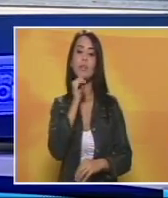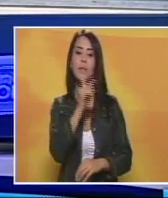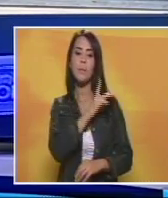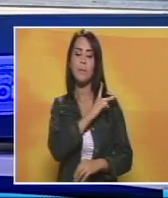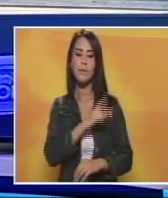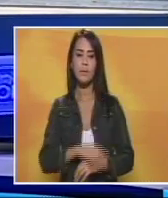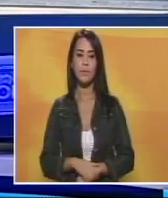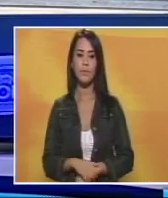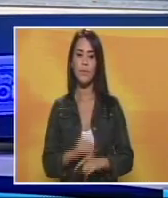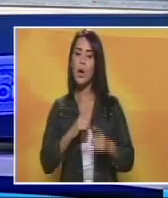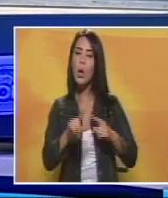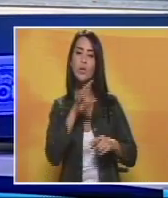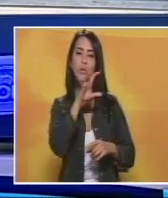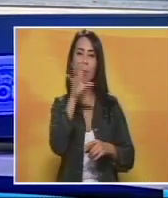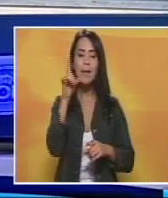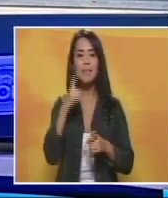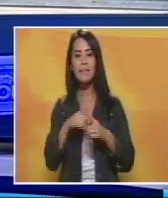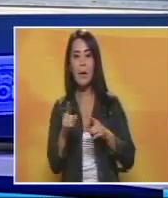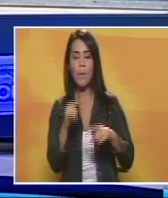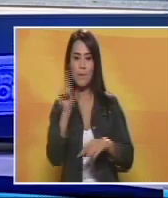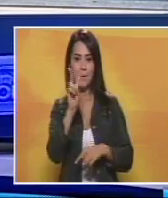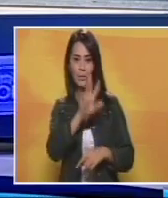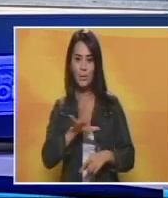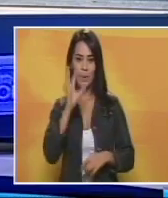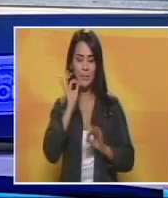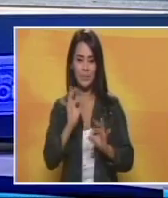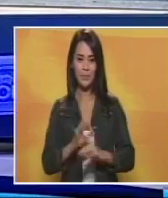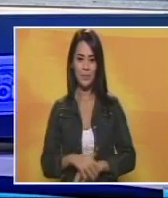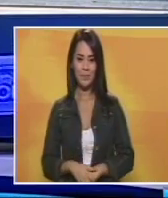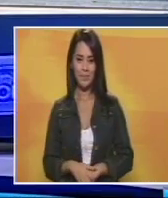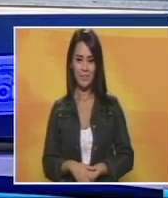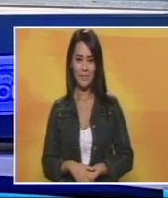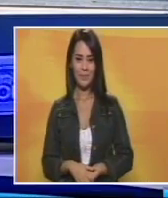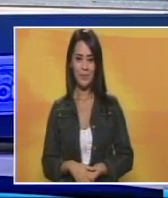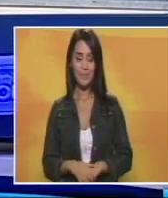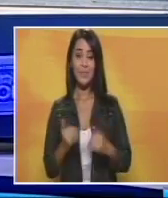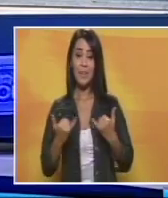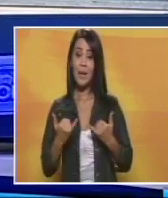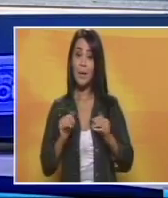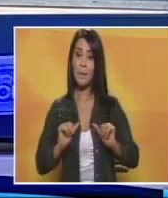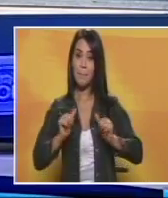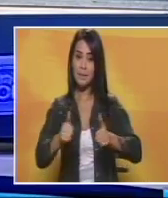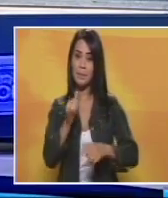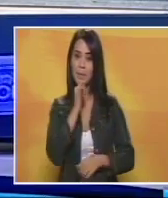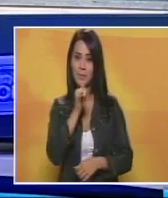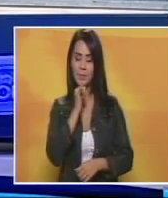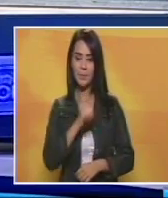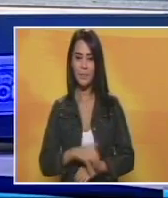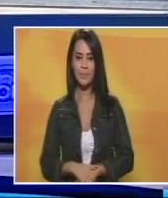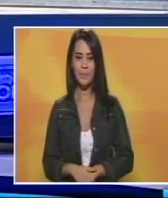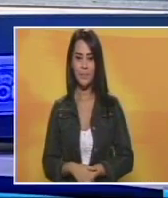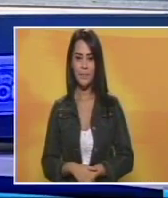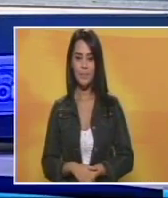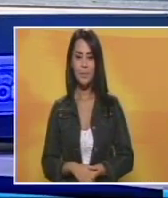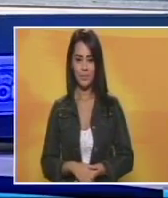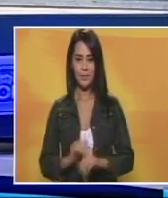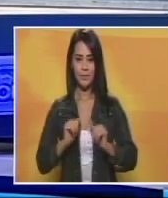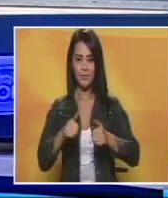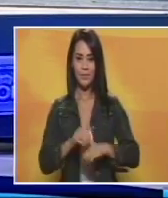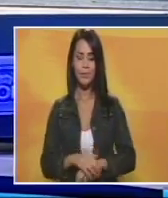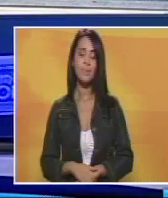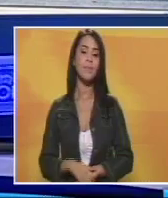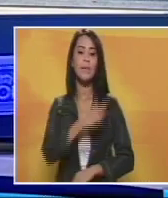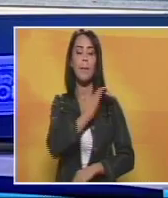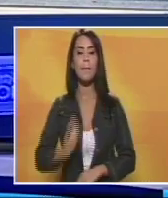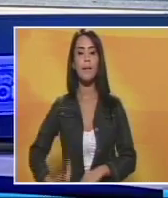que se encuentren a través de Noticiero Venevisión. Es momento entonces de comenzar ya con las informaciones y comenzamos de inmediato. El presidente